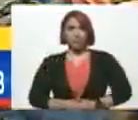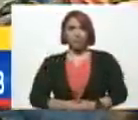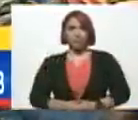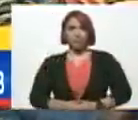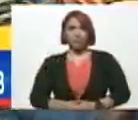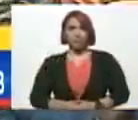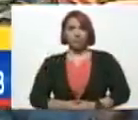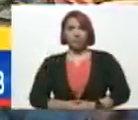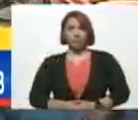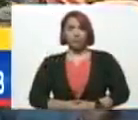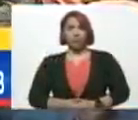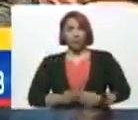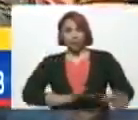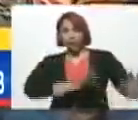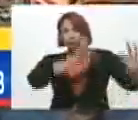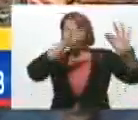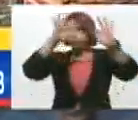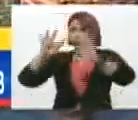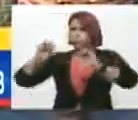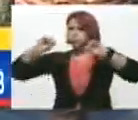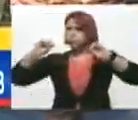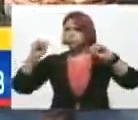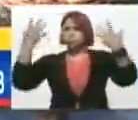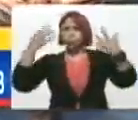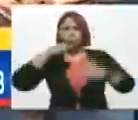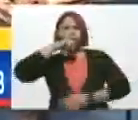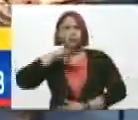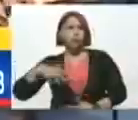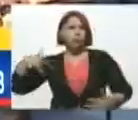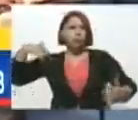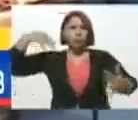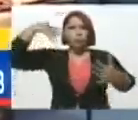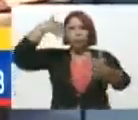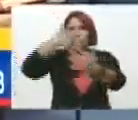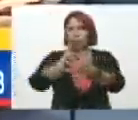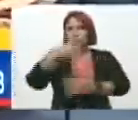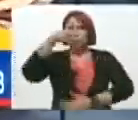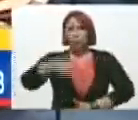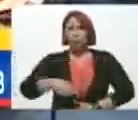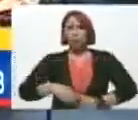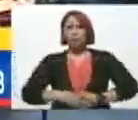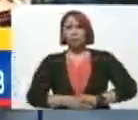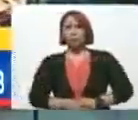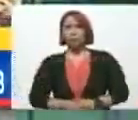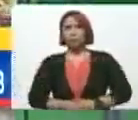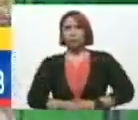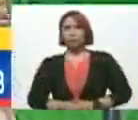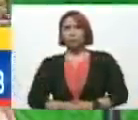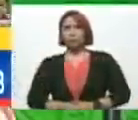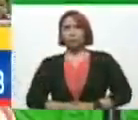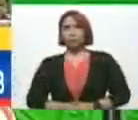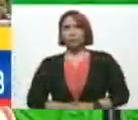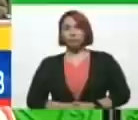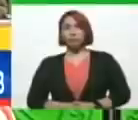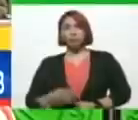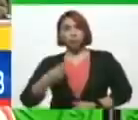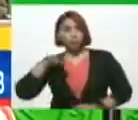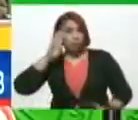heredera de las glorias históricas. Hemos recordado que nuestra doctrina